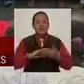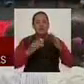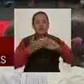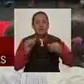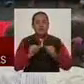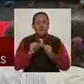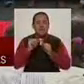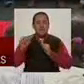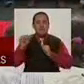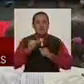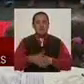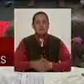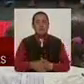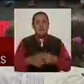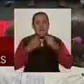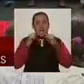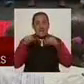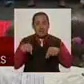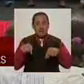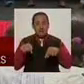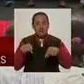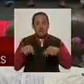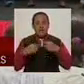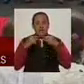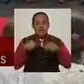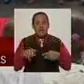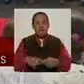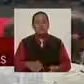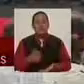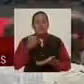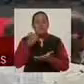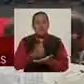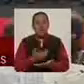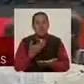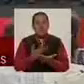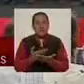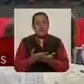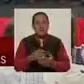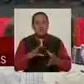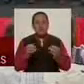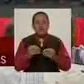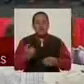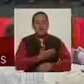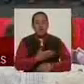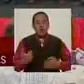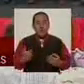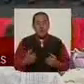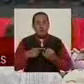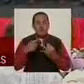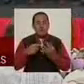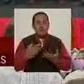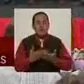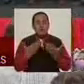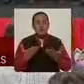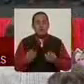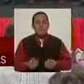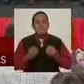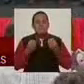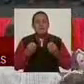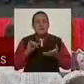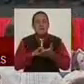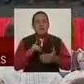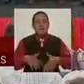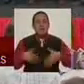alejadas. Esto es una apuesta decidida del Estado en su conjunto para que podamos